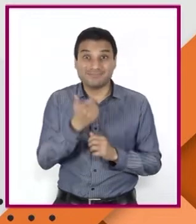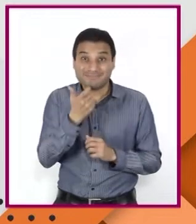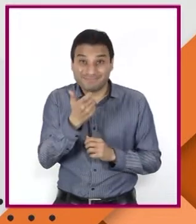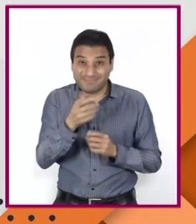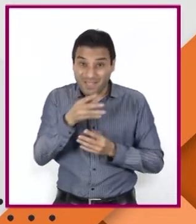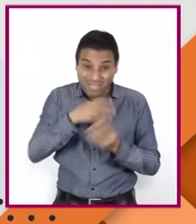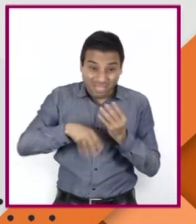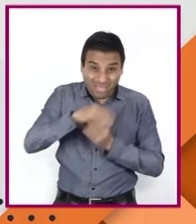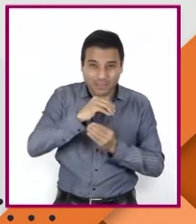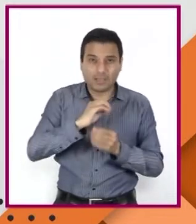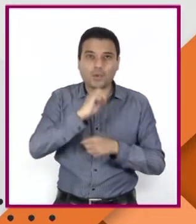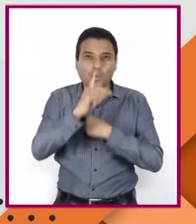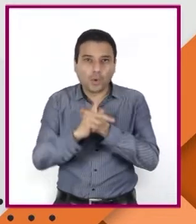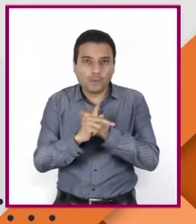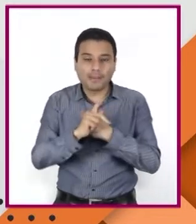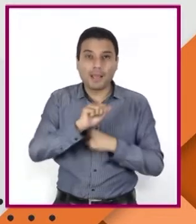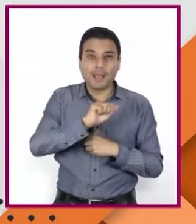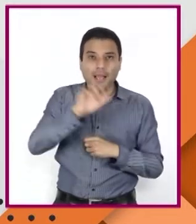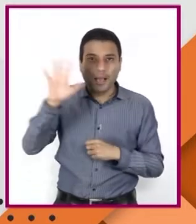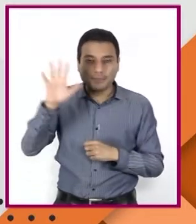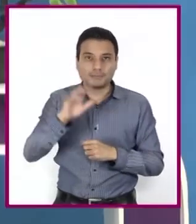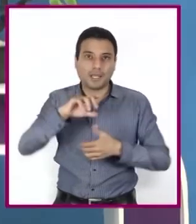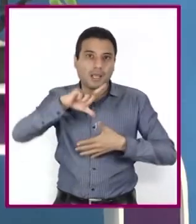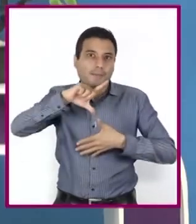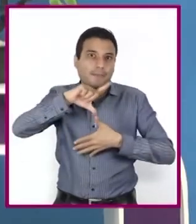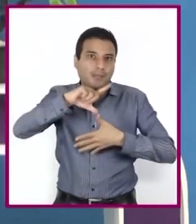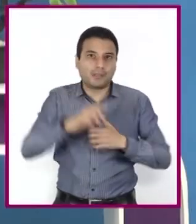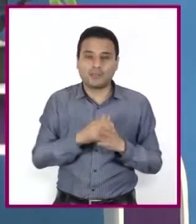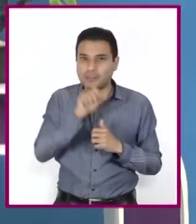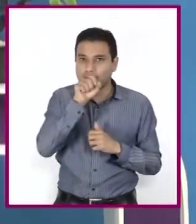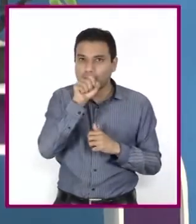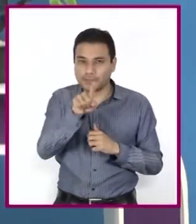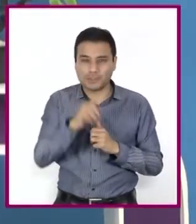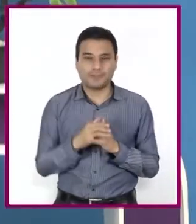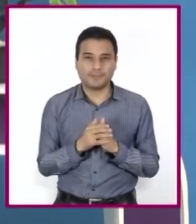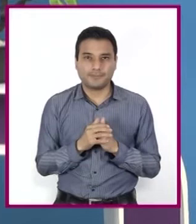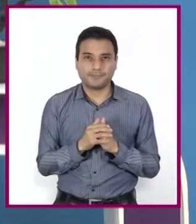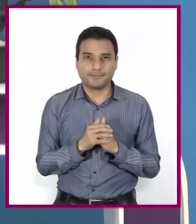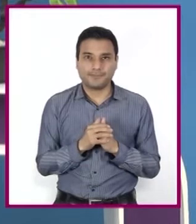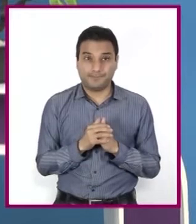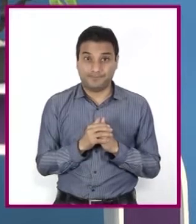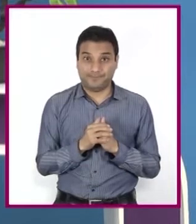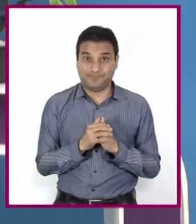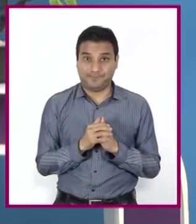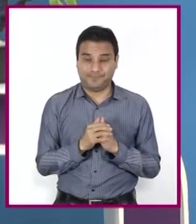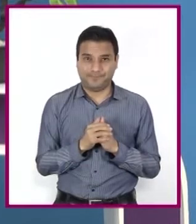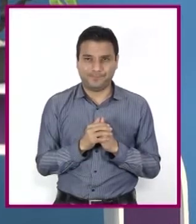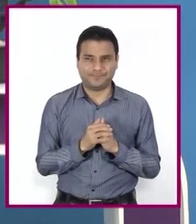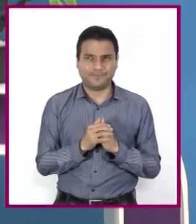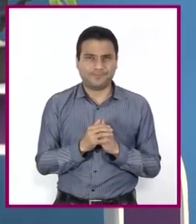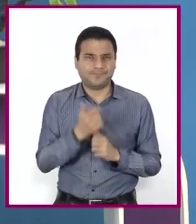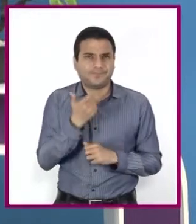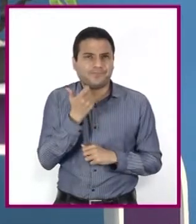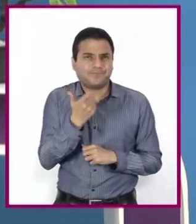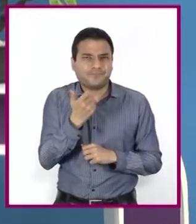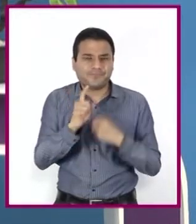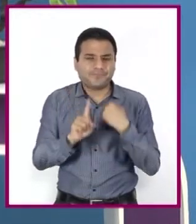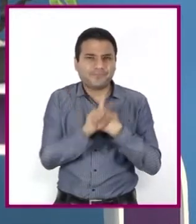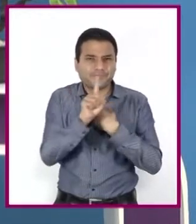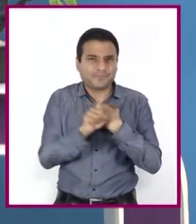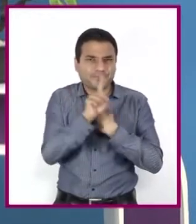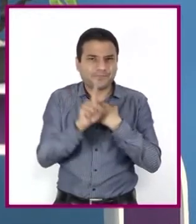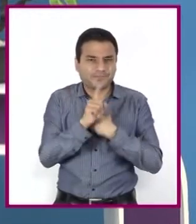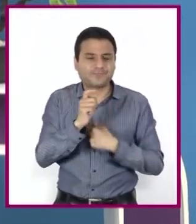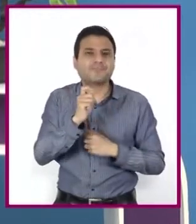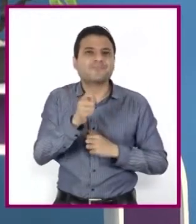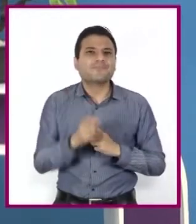por Europa, Asia y América Latina. Para adentrarnos más en las afectaciones ocasionadas por la Gran Depresión